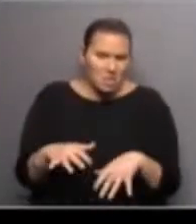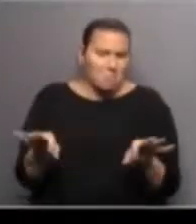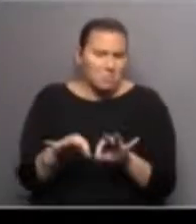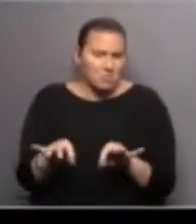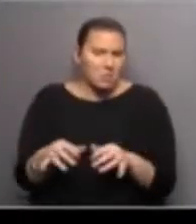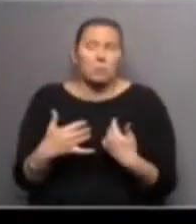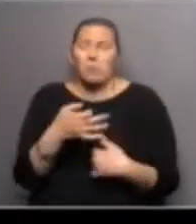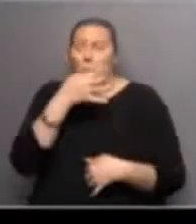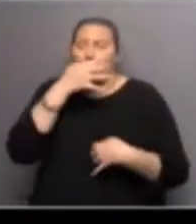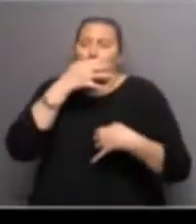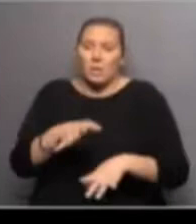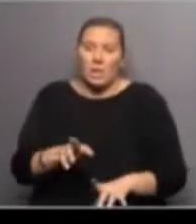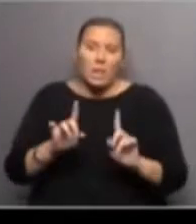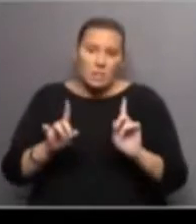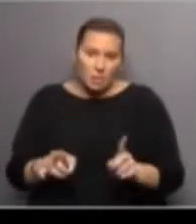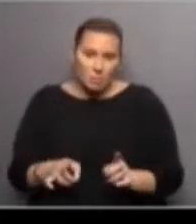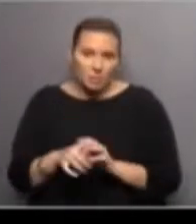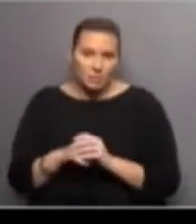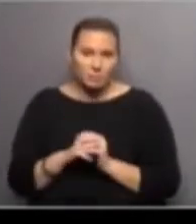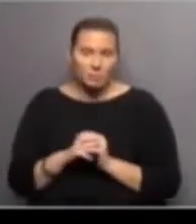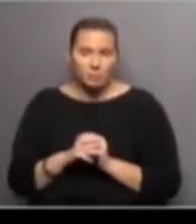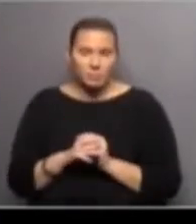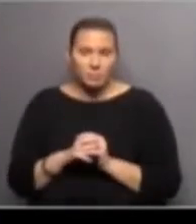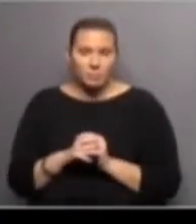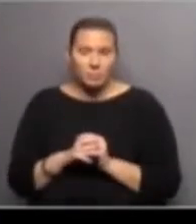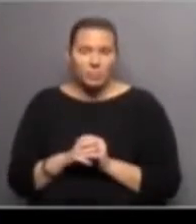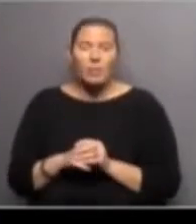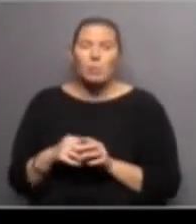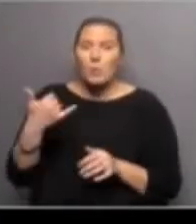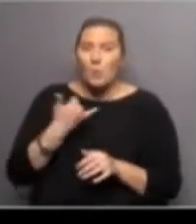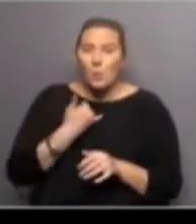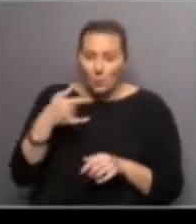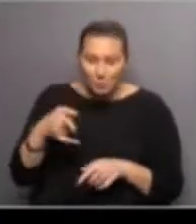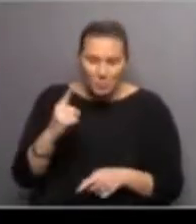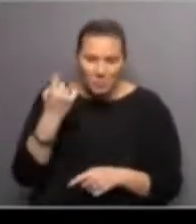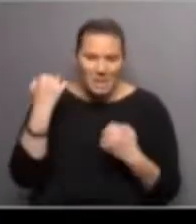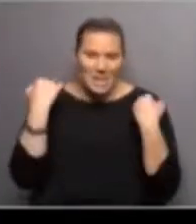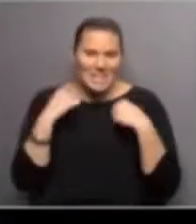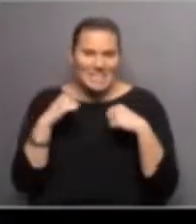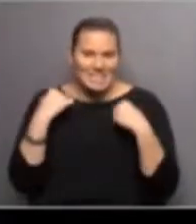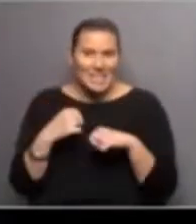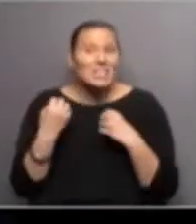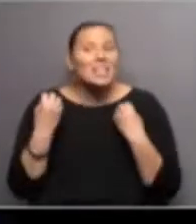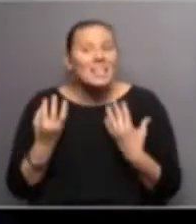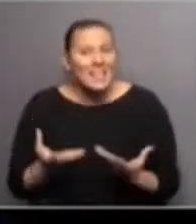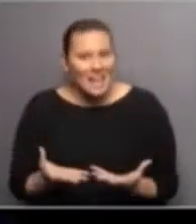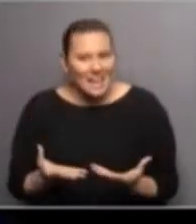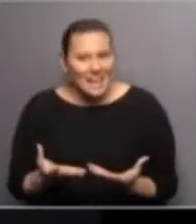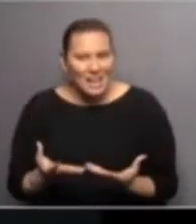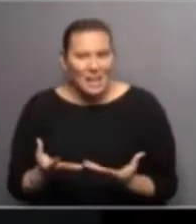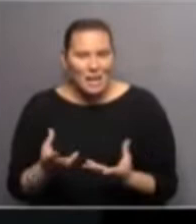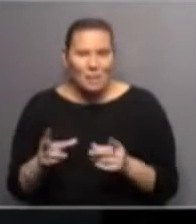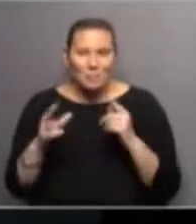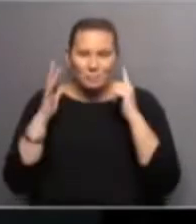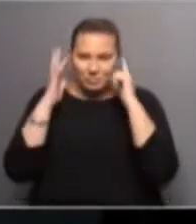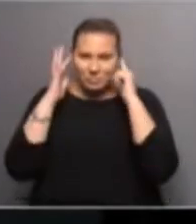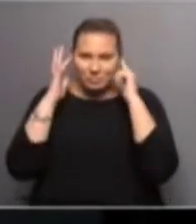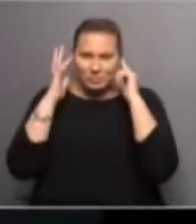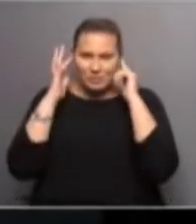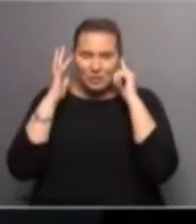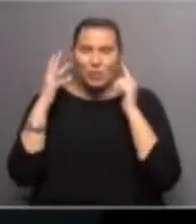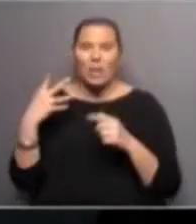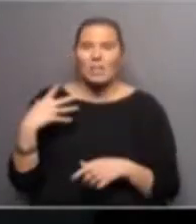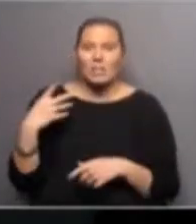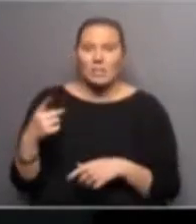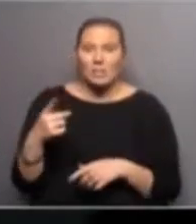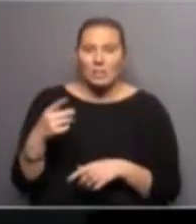música, bueno, también es válido. Bueno, cuéntame un poco que hoy tuvieron el primer ensayo con la Filarmónica. Sí, fenomenal. ¿Cómo estuvo? Con la dirección